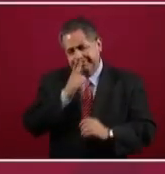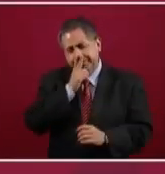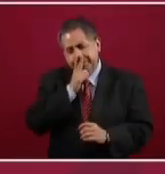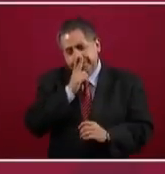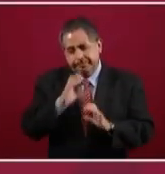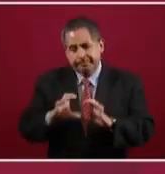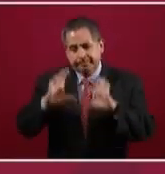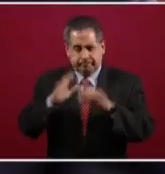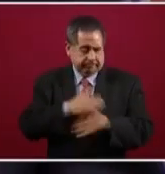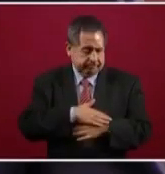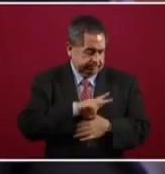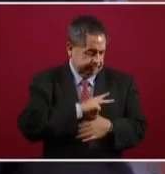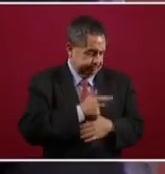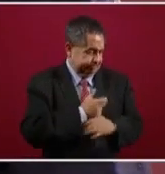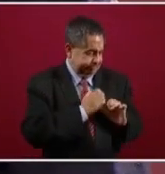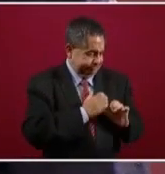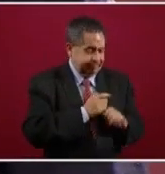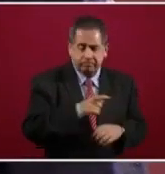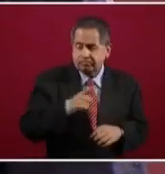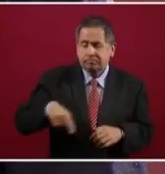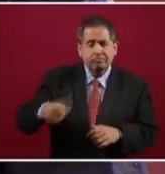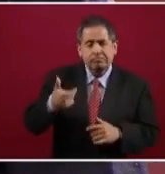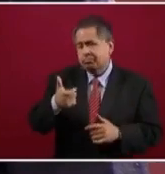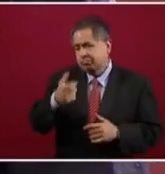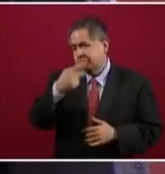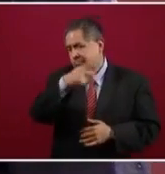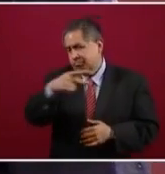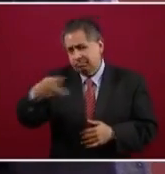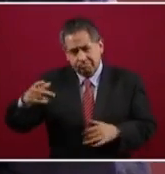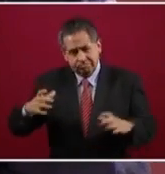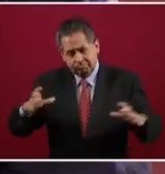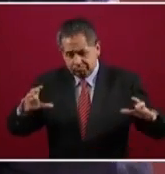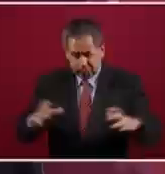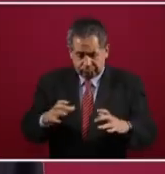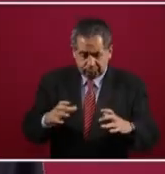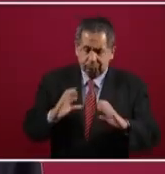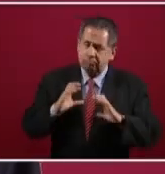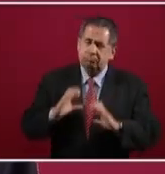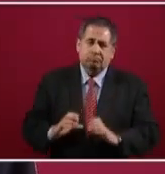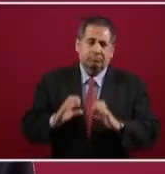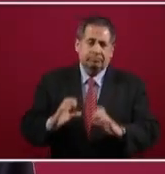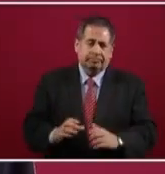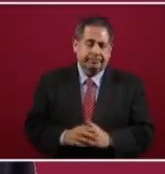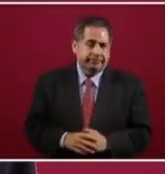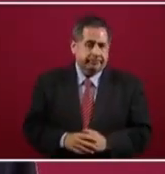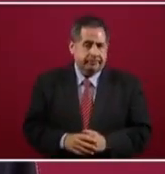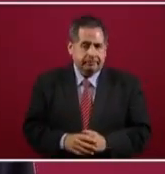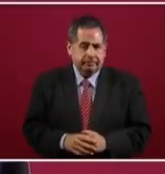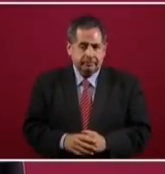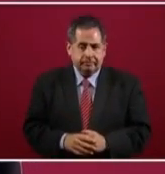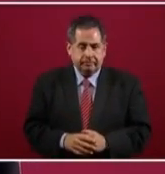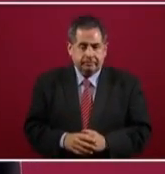que el dinero particular. Uno recibe